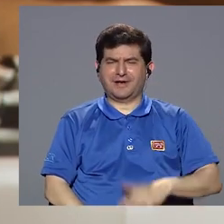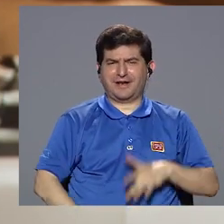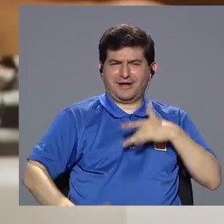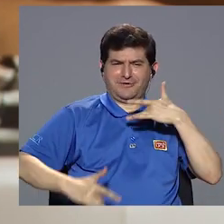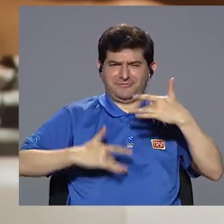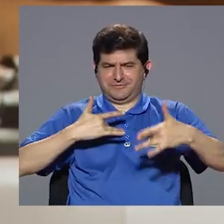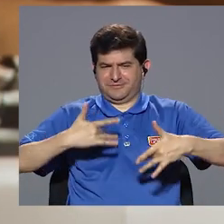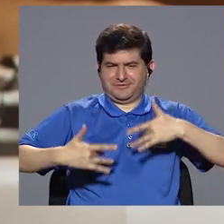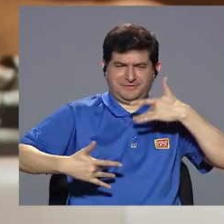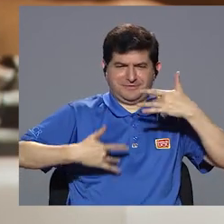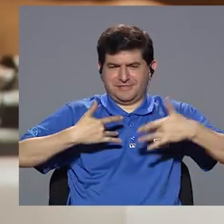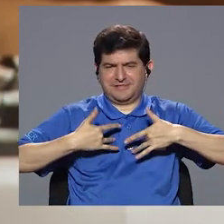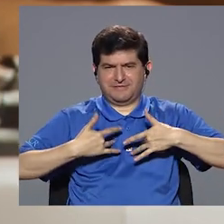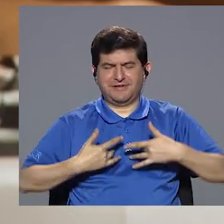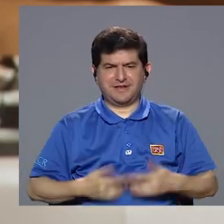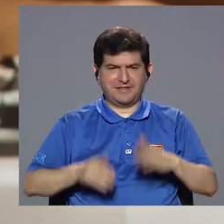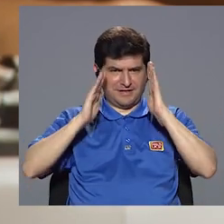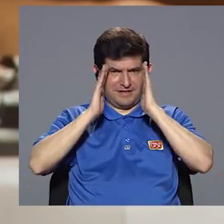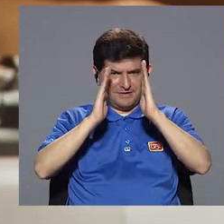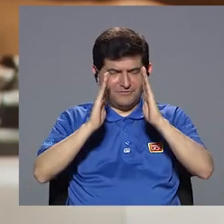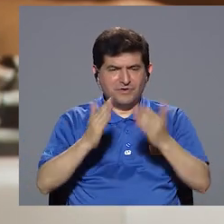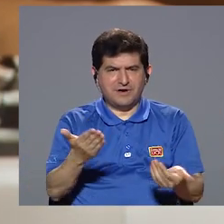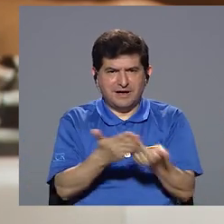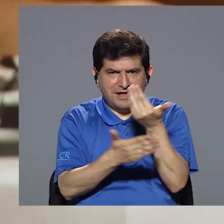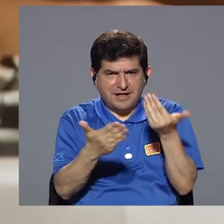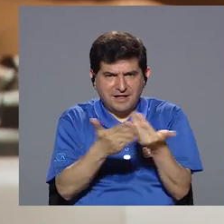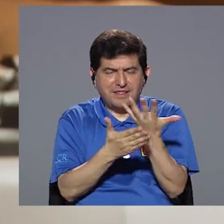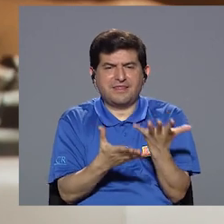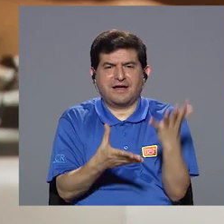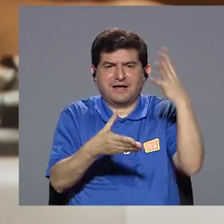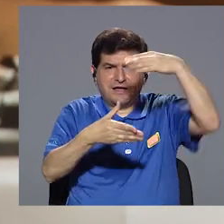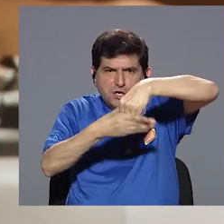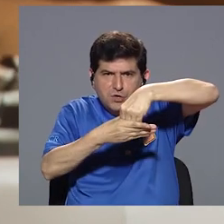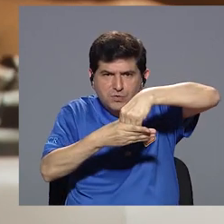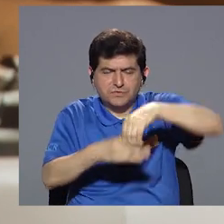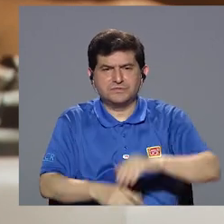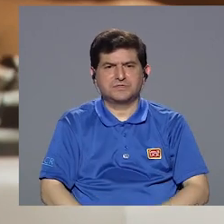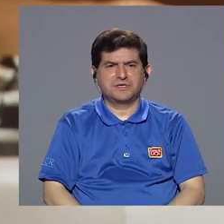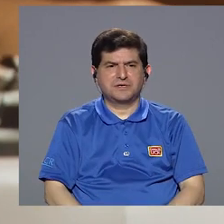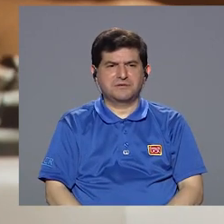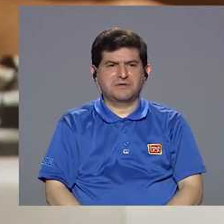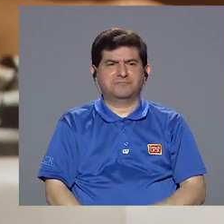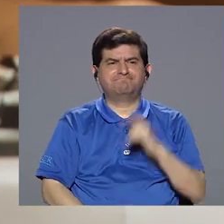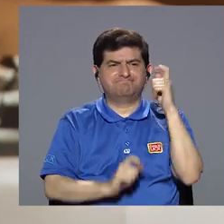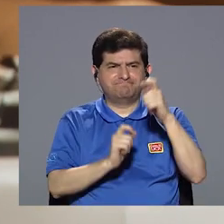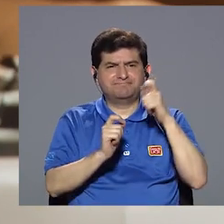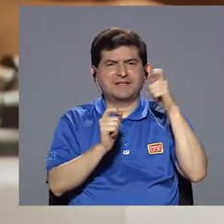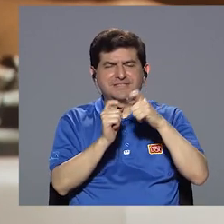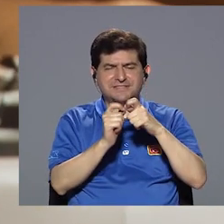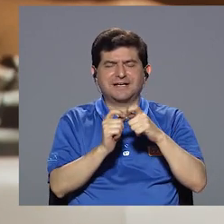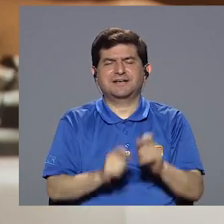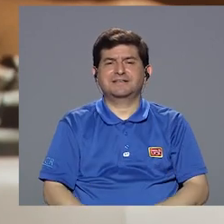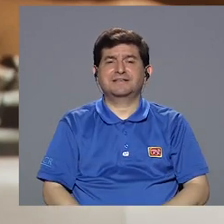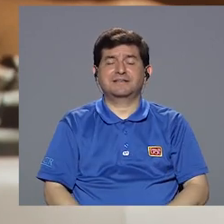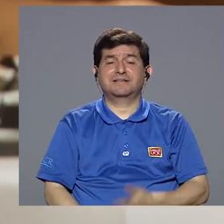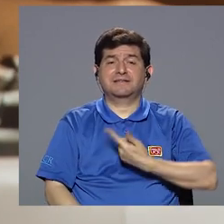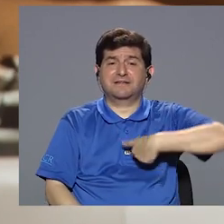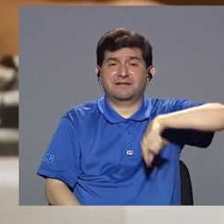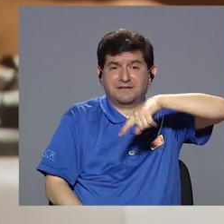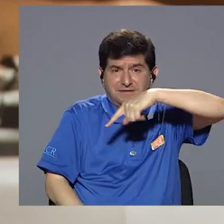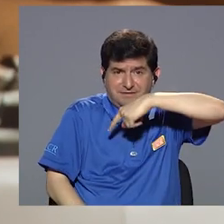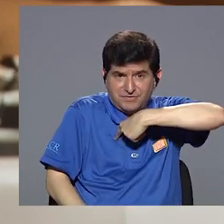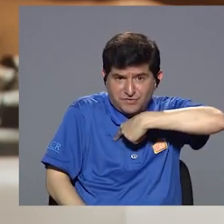creo que la sensibilidad hacia la innovación inclusiva estaría precisamente si